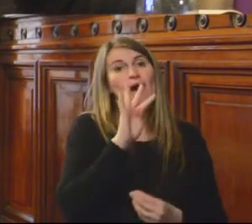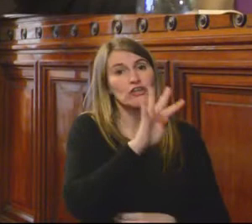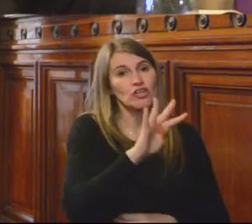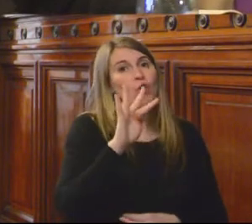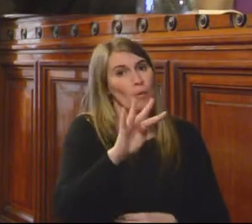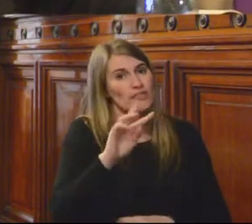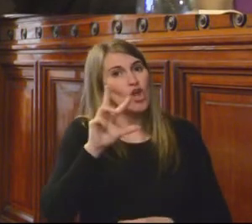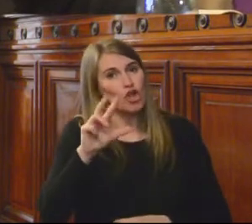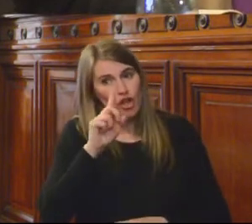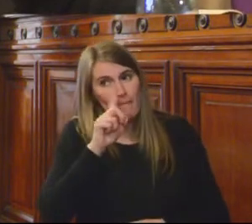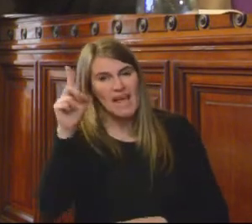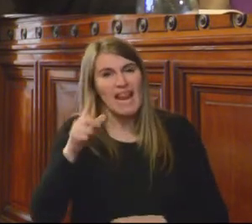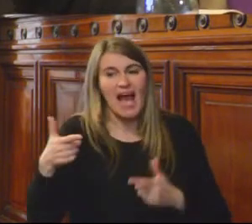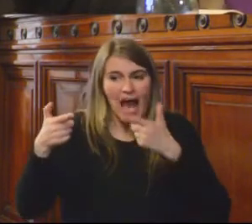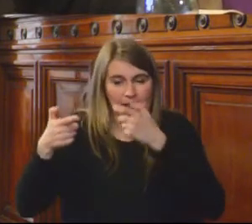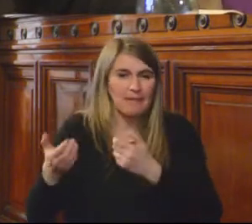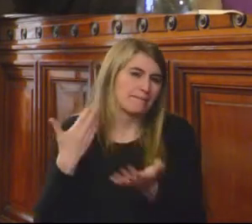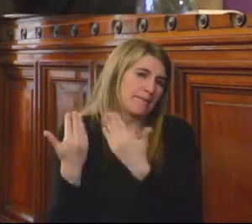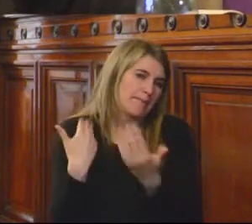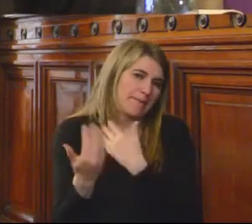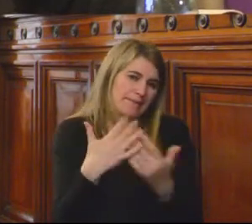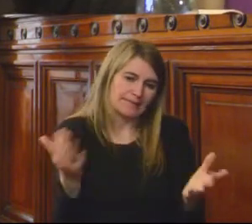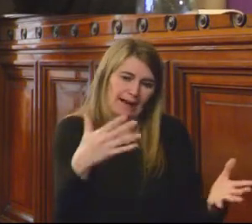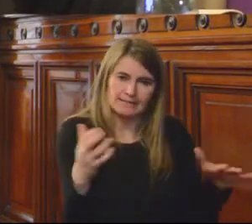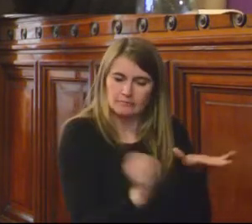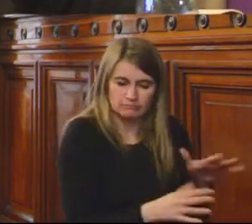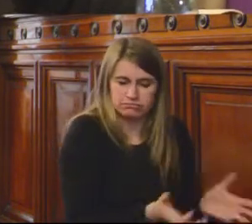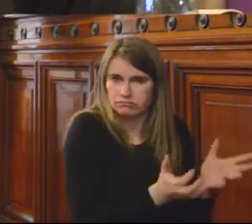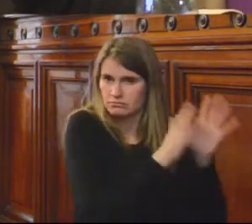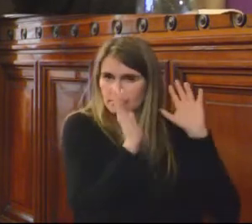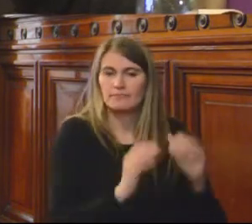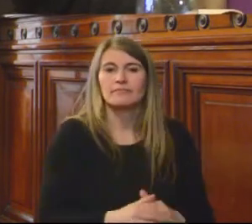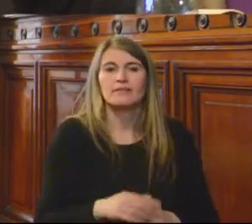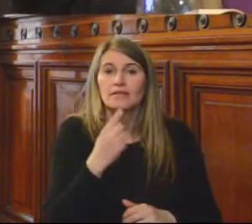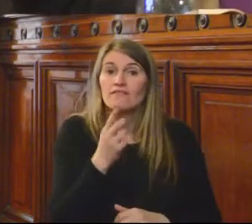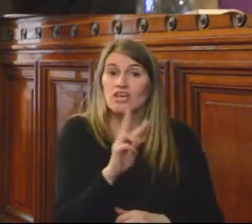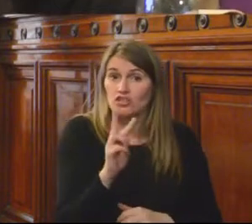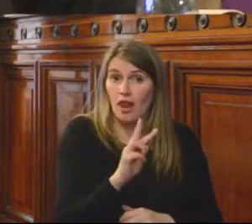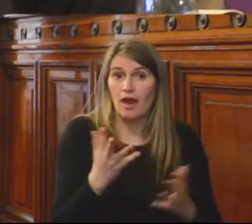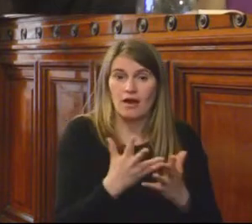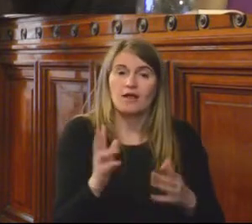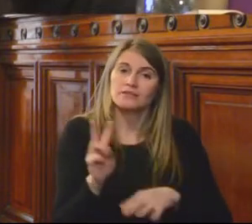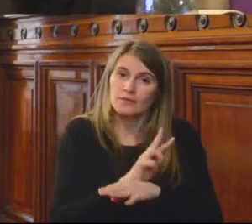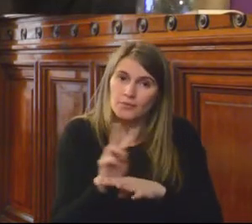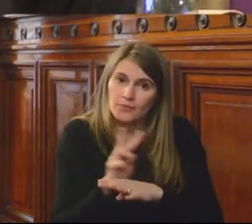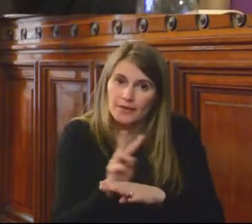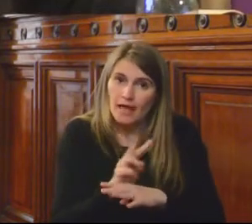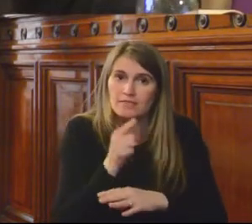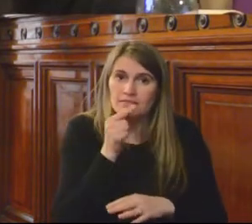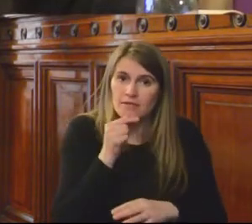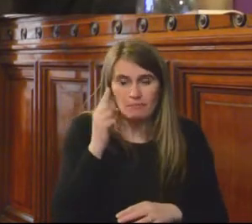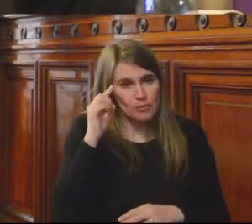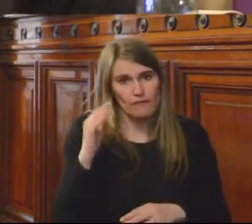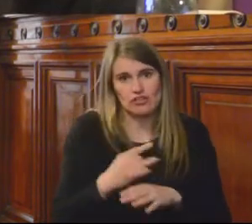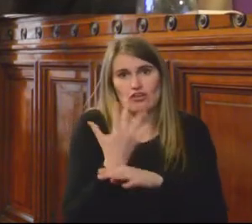mil armas de fuego. Continúa la implementación del nuevo modelo policial venezolano, gracias al cual los cuerpos de seguridad ciudadana son profesionalizados a través de